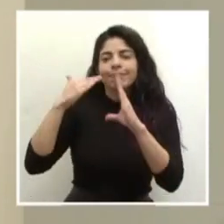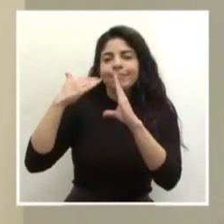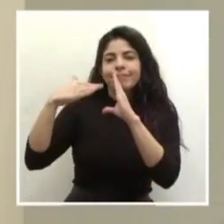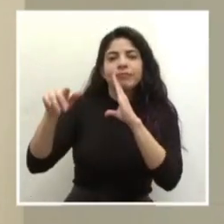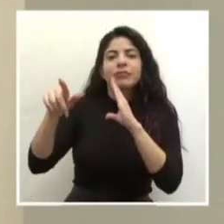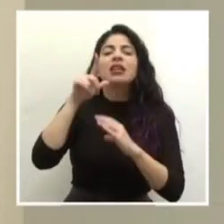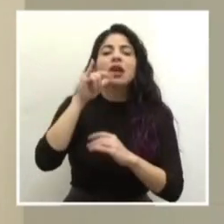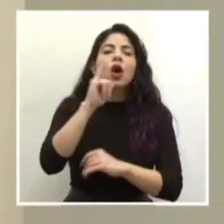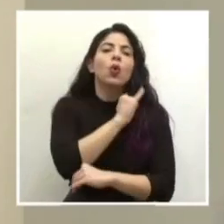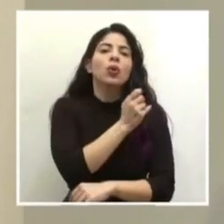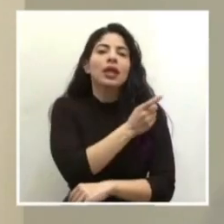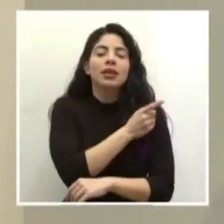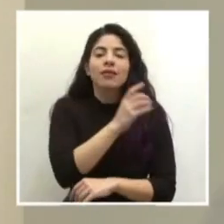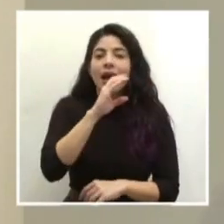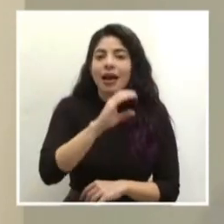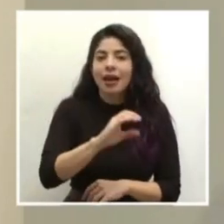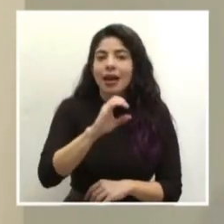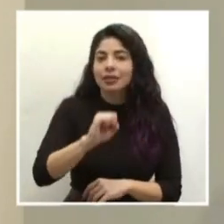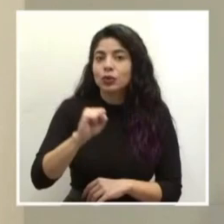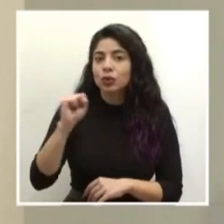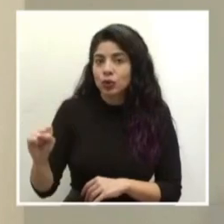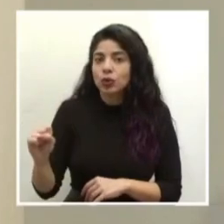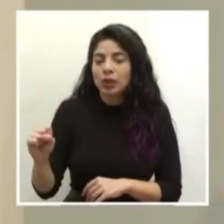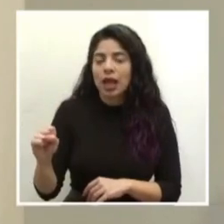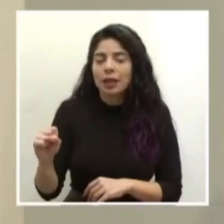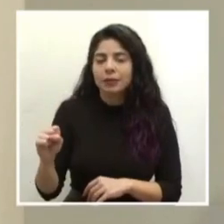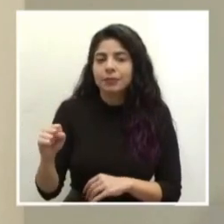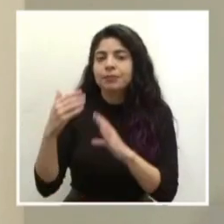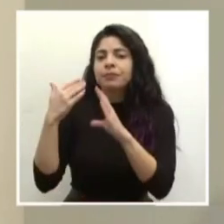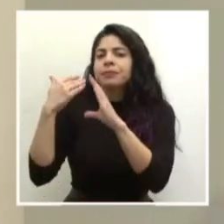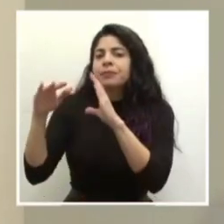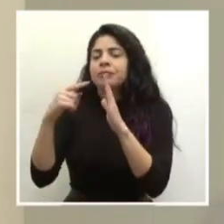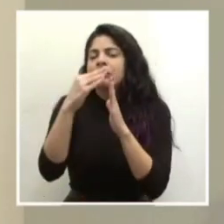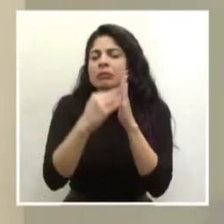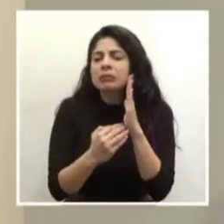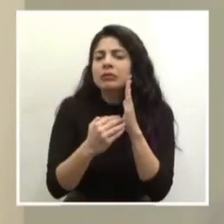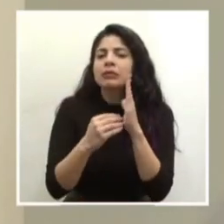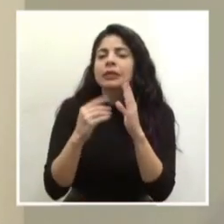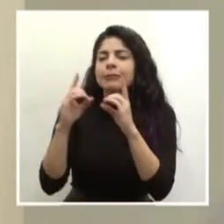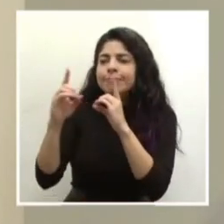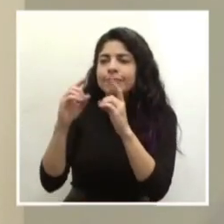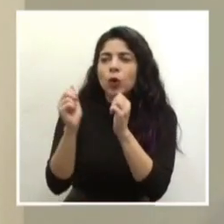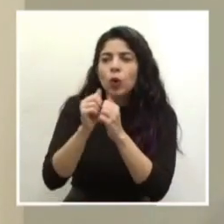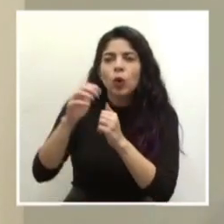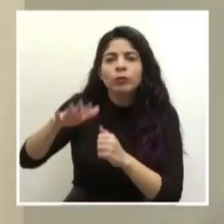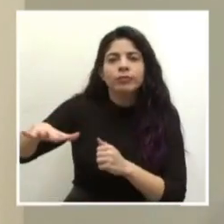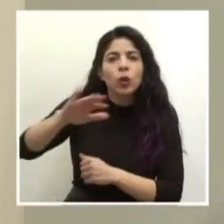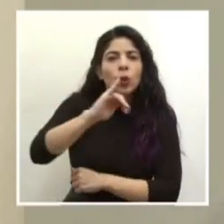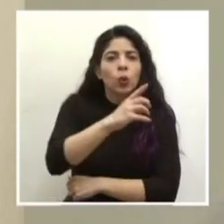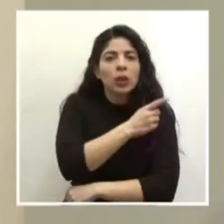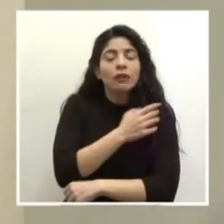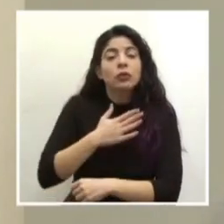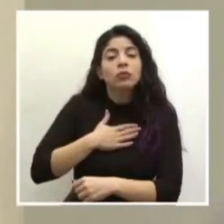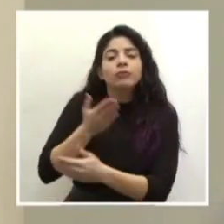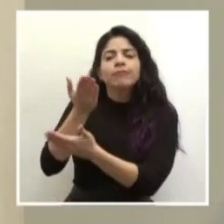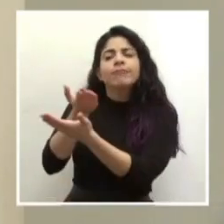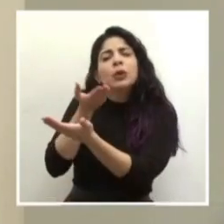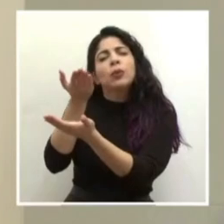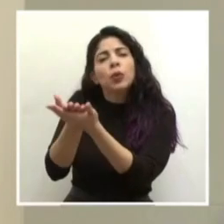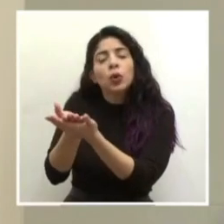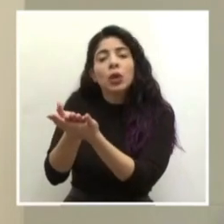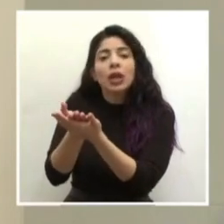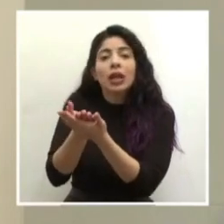Junta Directiva de la Caja Costarricense del Seguro Social con diálogo con sus directivos, proponiendo que ampliemos